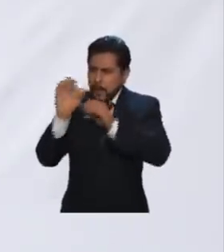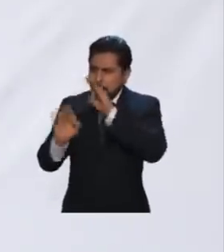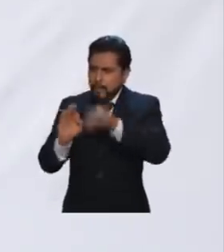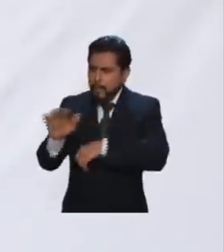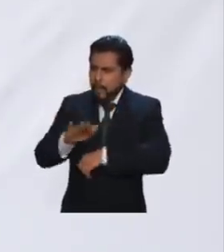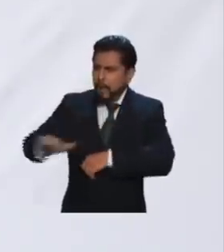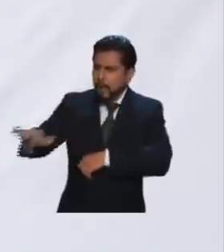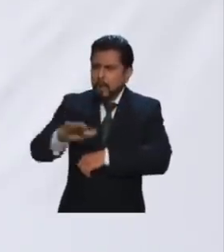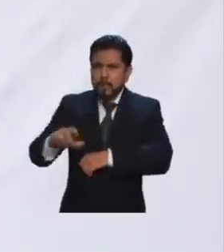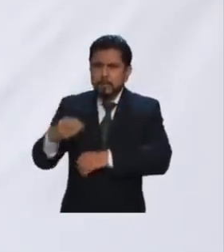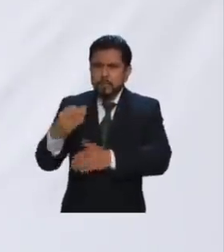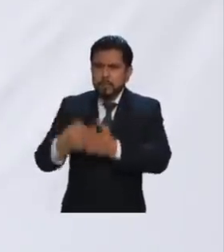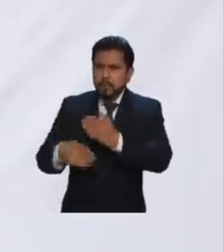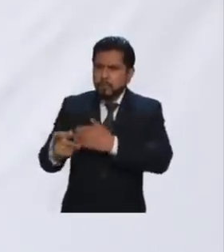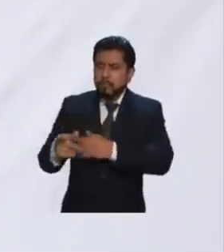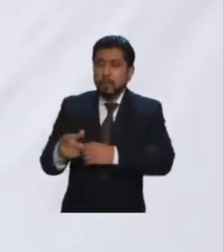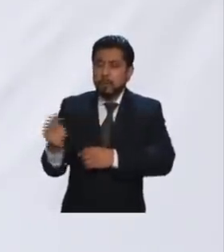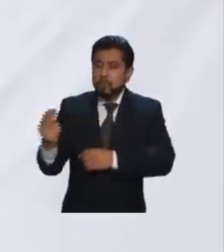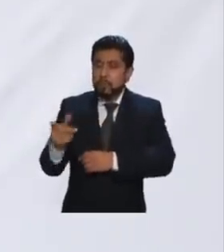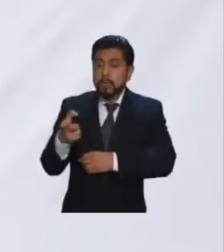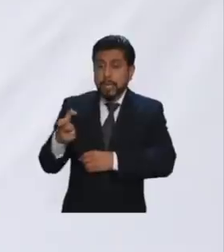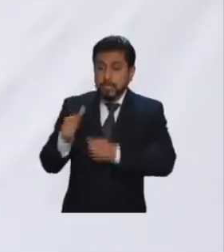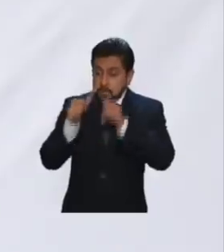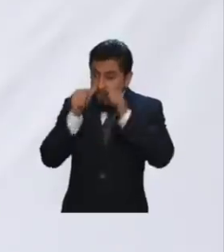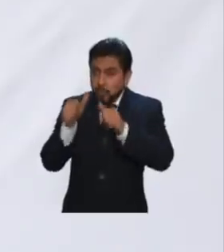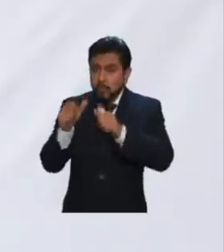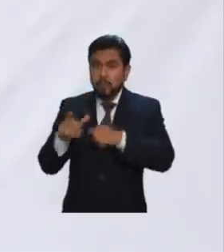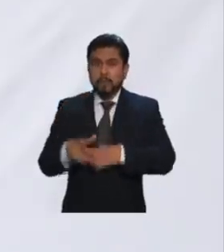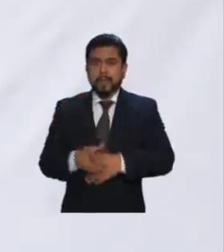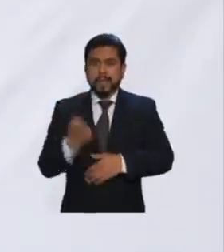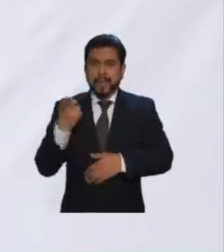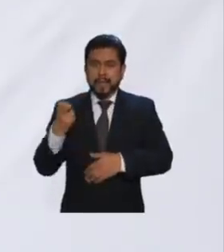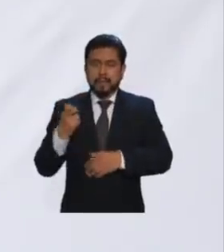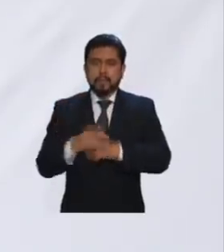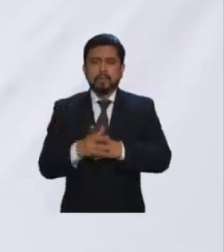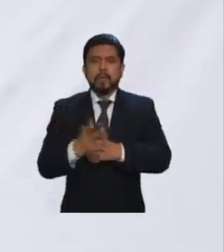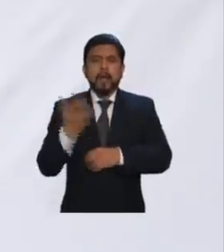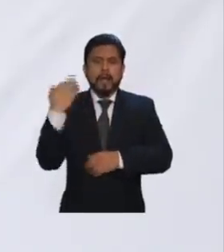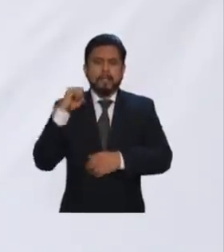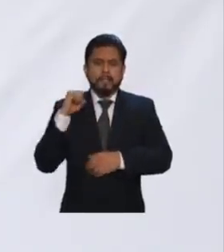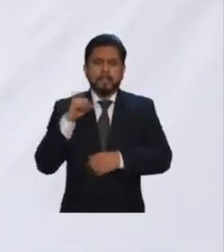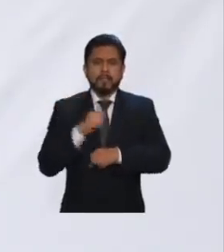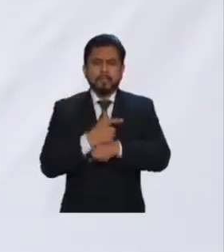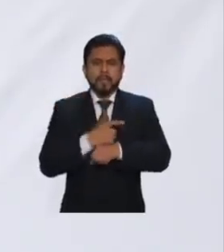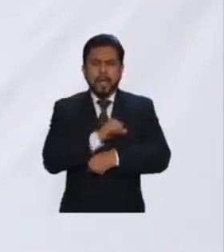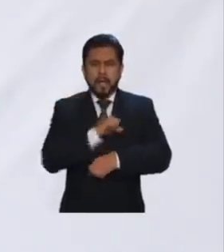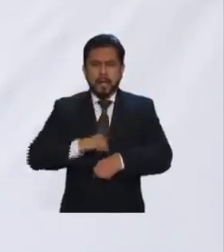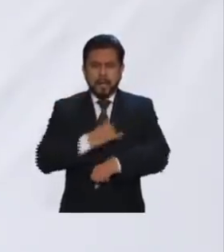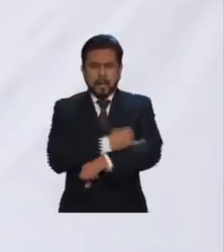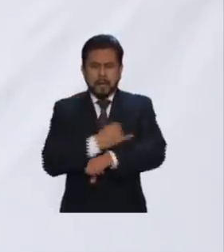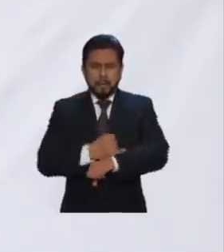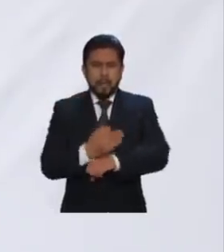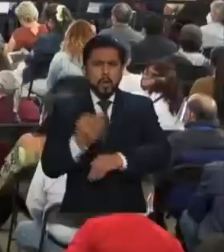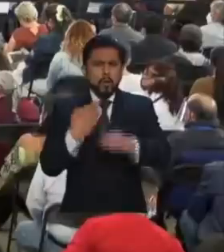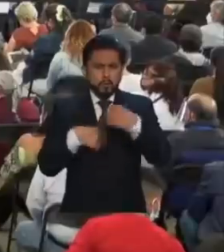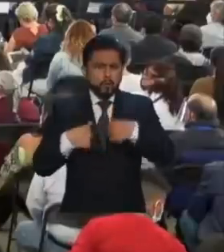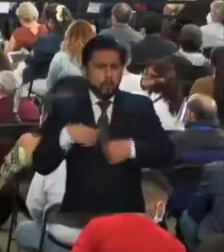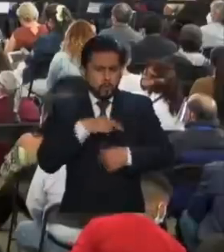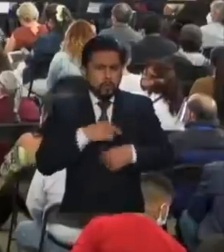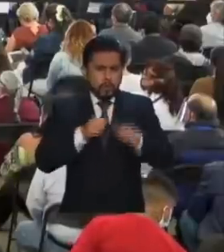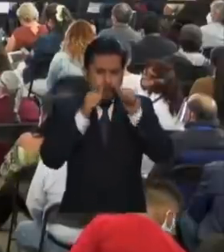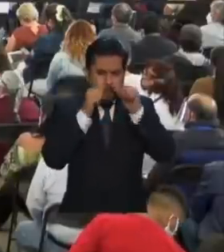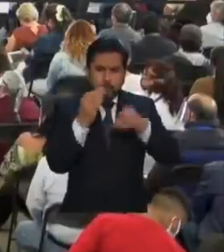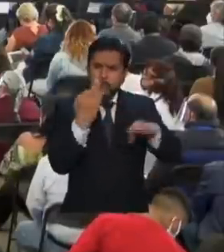gobernamos para todos, como dice el presidente, como lo ha dicho Clara, gobernamos para ricos, gobernamos para las clases